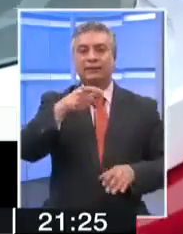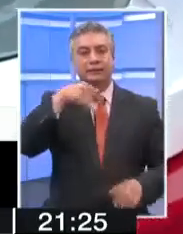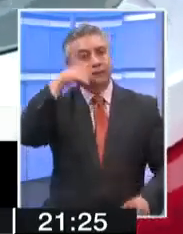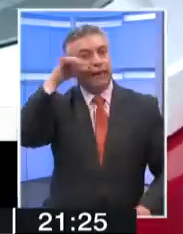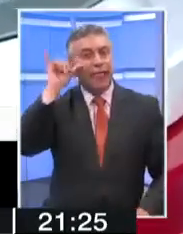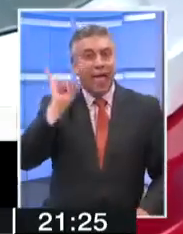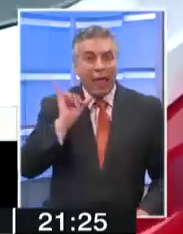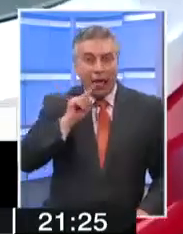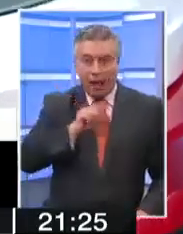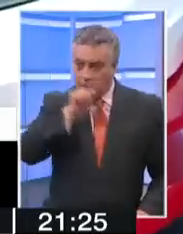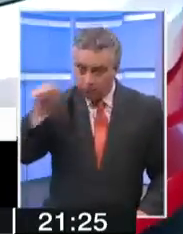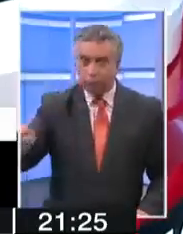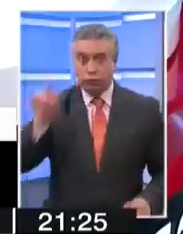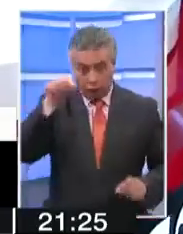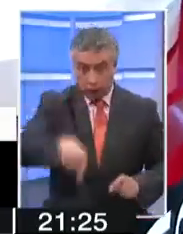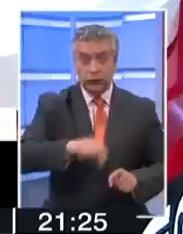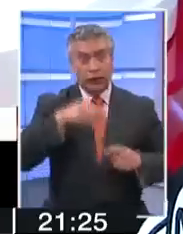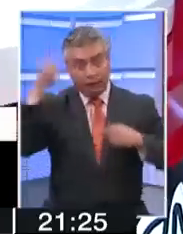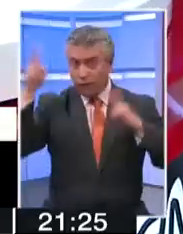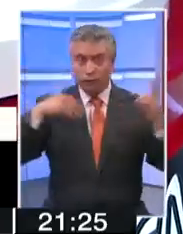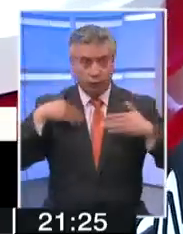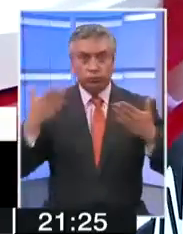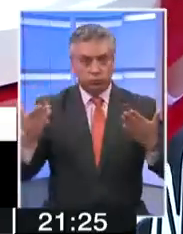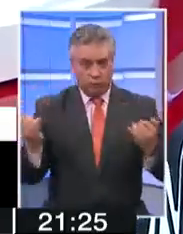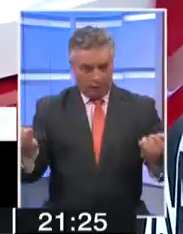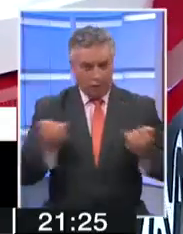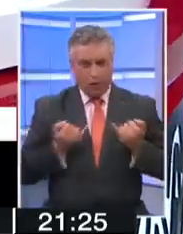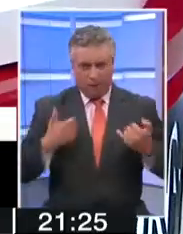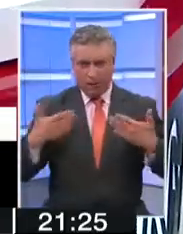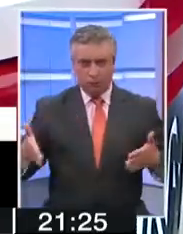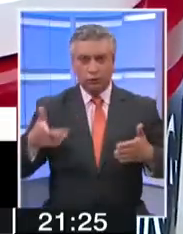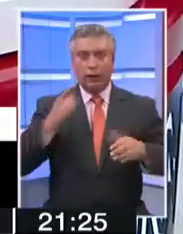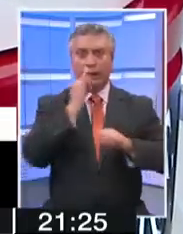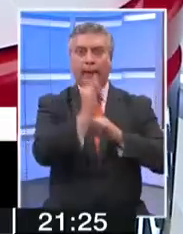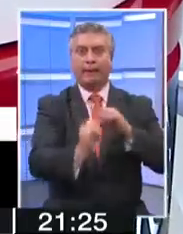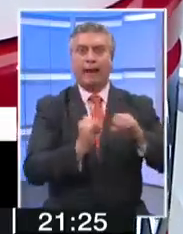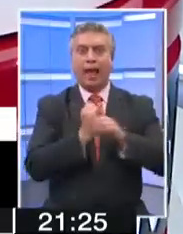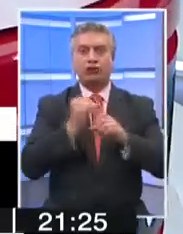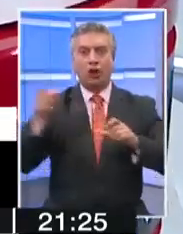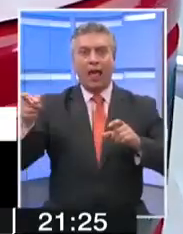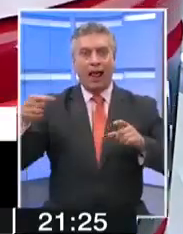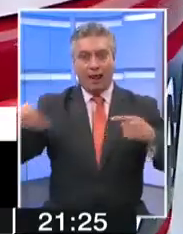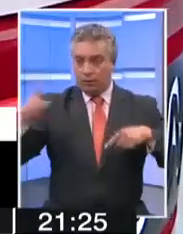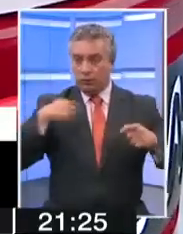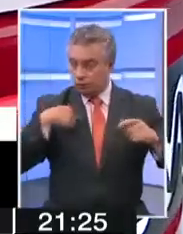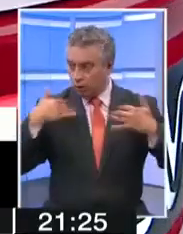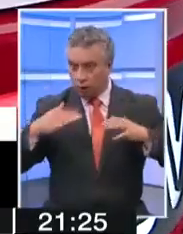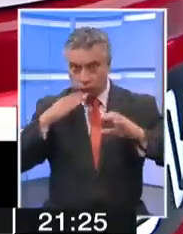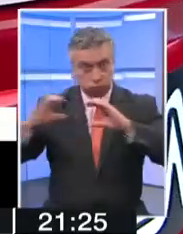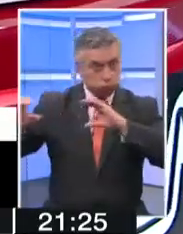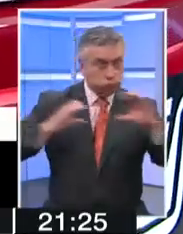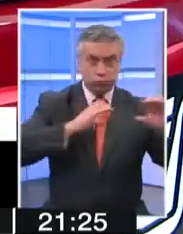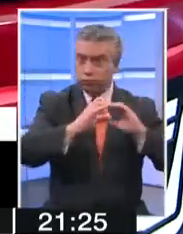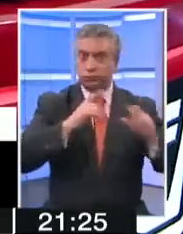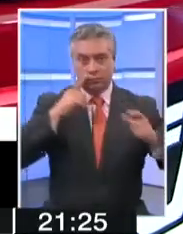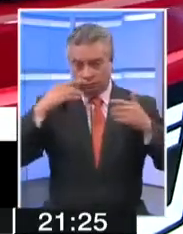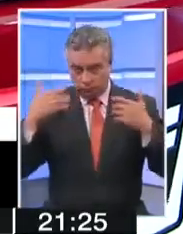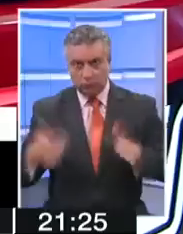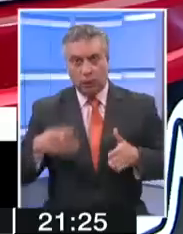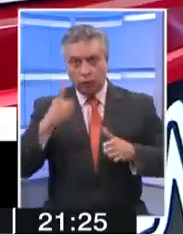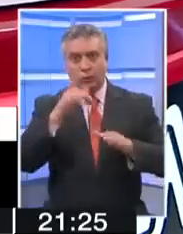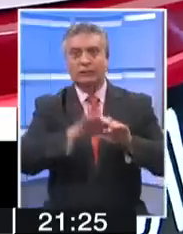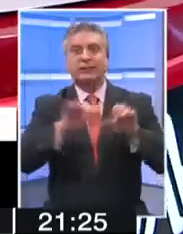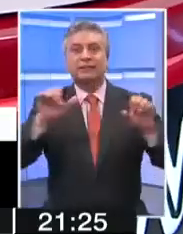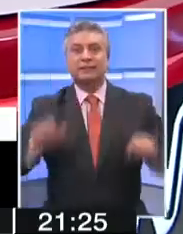extranjero. Por eso cuando nos llegan informaciones a través de los medios internacionales, los medios que manejamos nosotros, de que se va a dar un